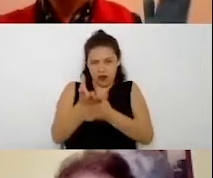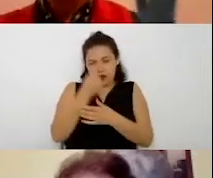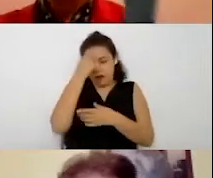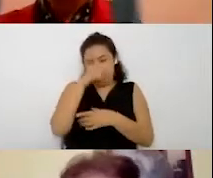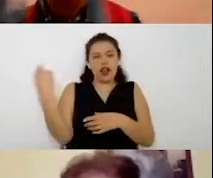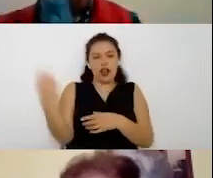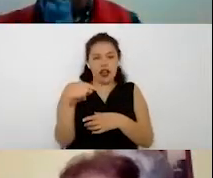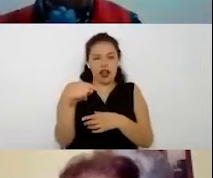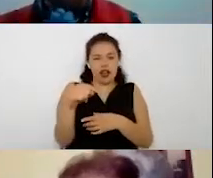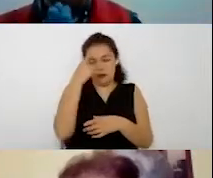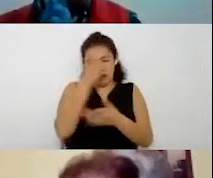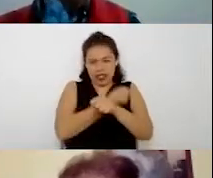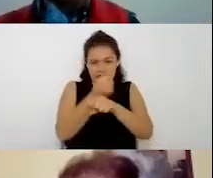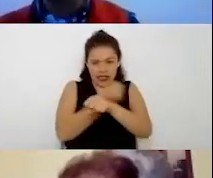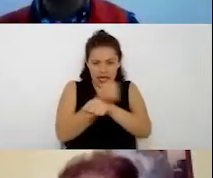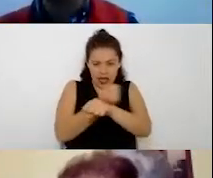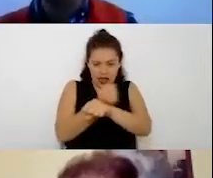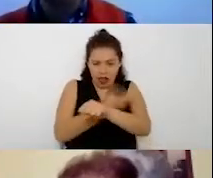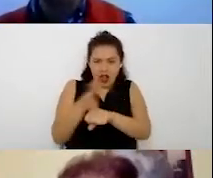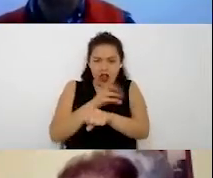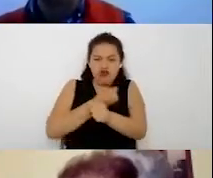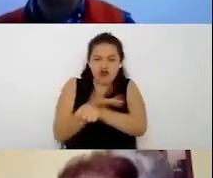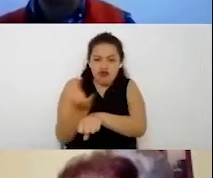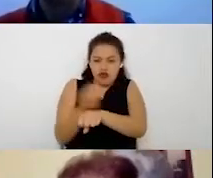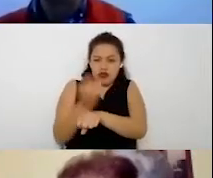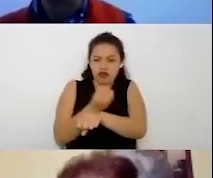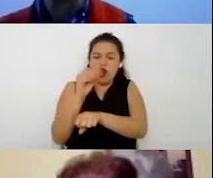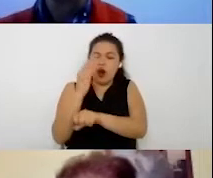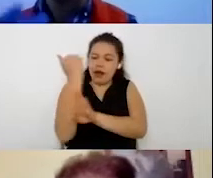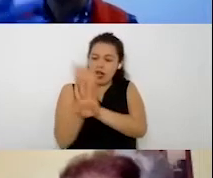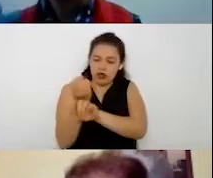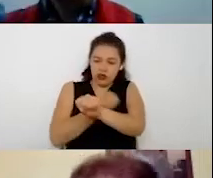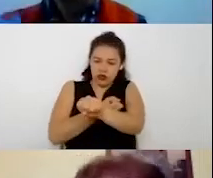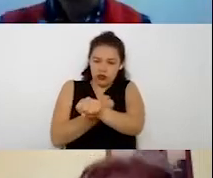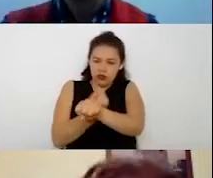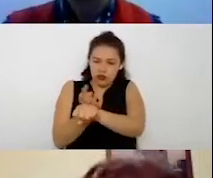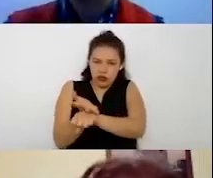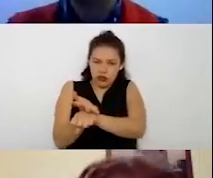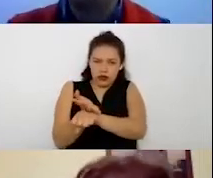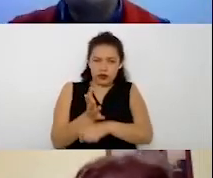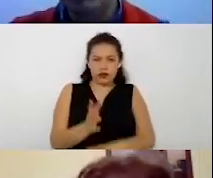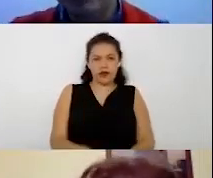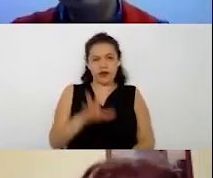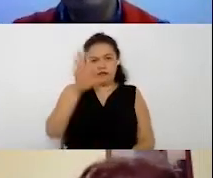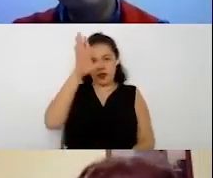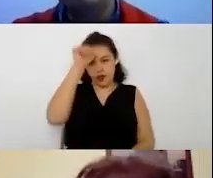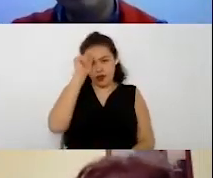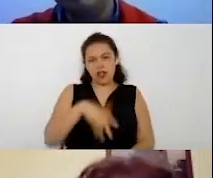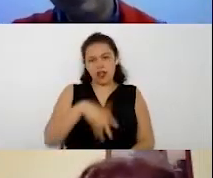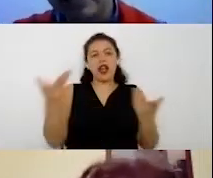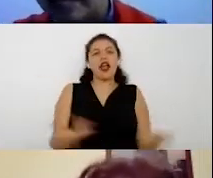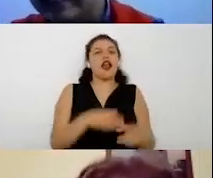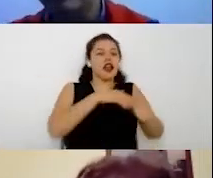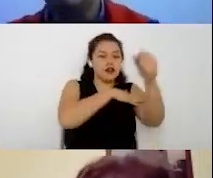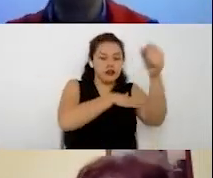De reducir el flujo sanguíneo, ¿ok? Ahora bien, esta presión directa,